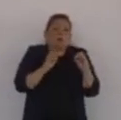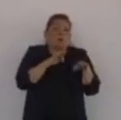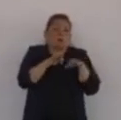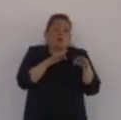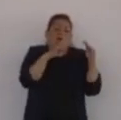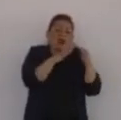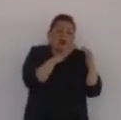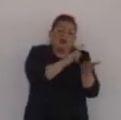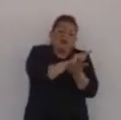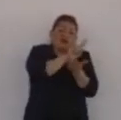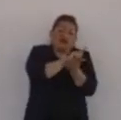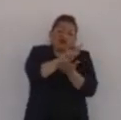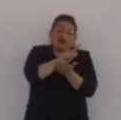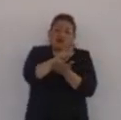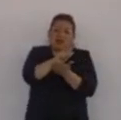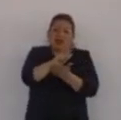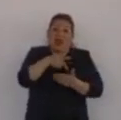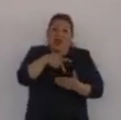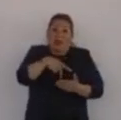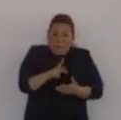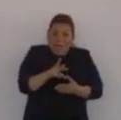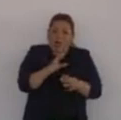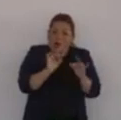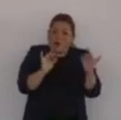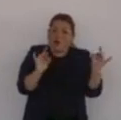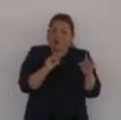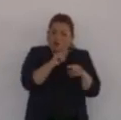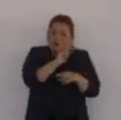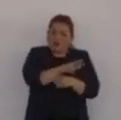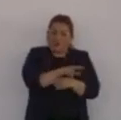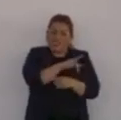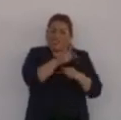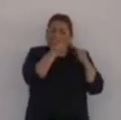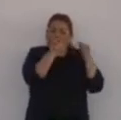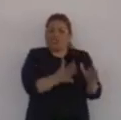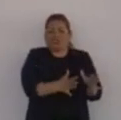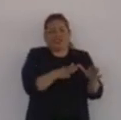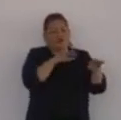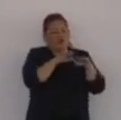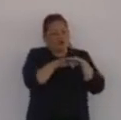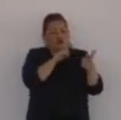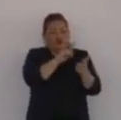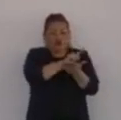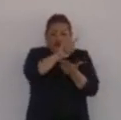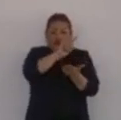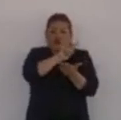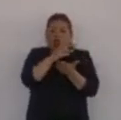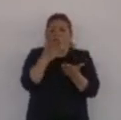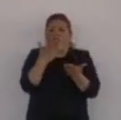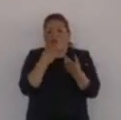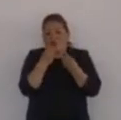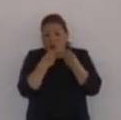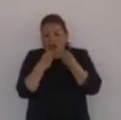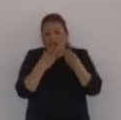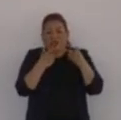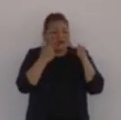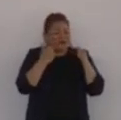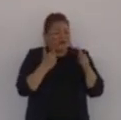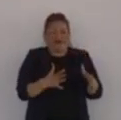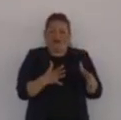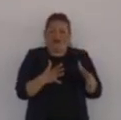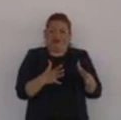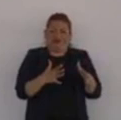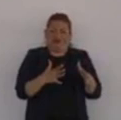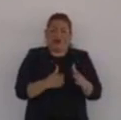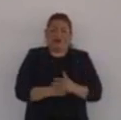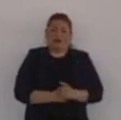trabajaba en la casa. Pero claro que el trabajo de la casa es un trabajo, y es un trabajo, por cierto, muy pesado.